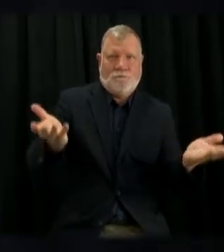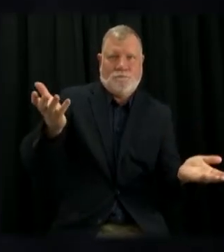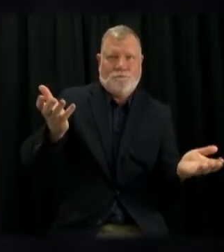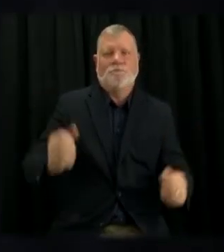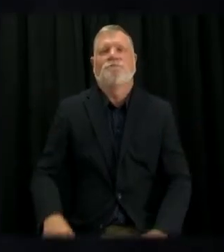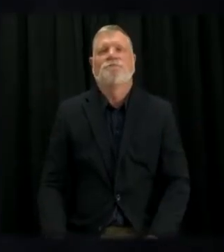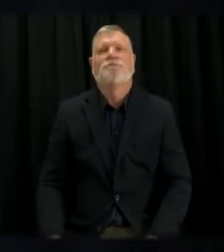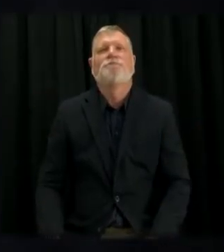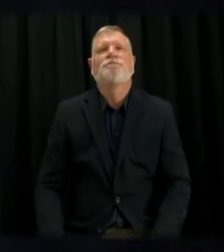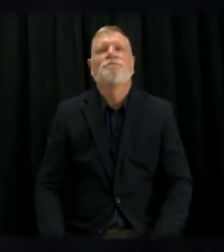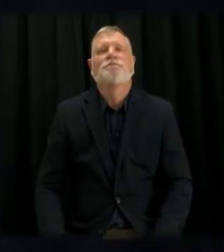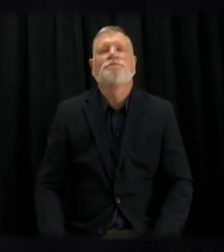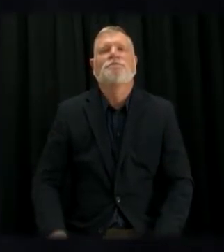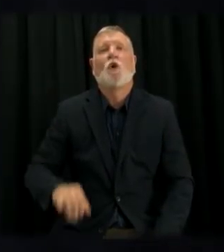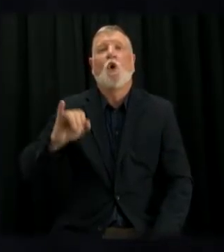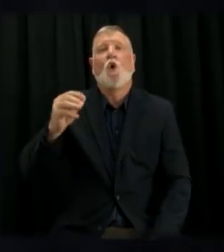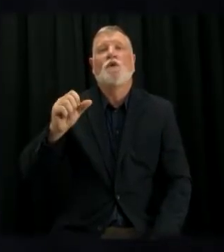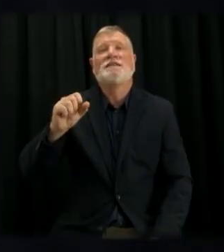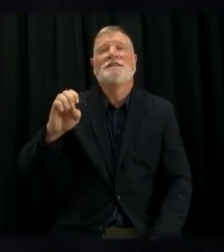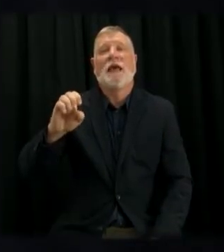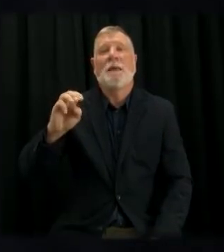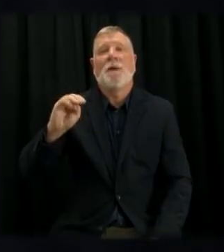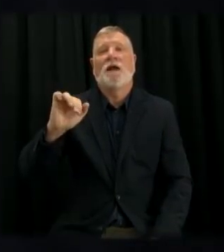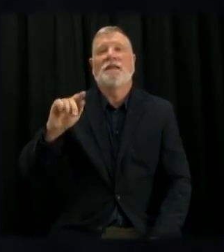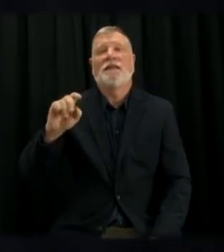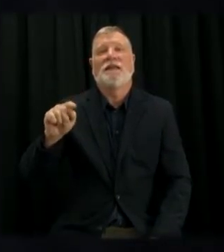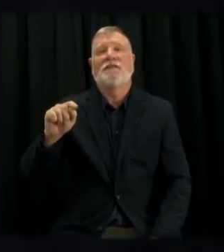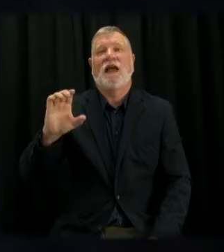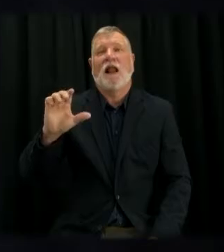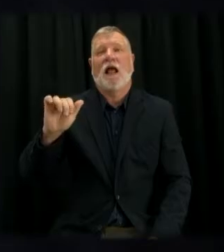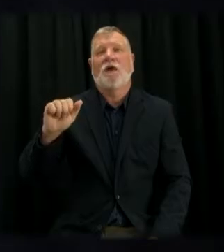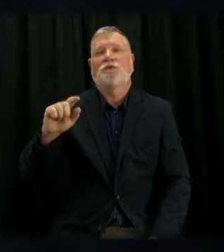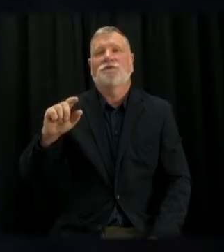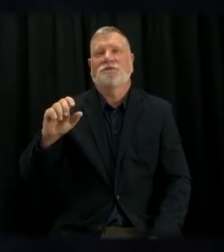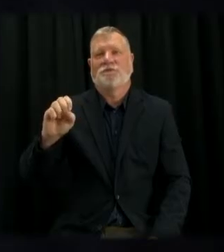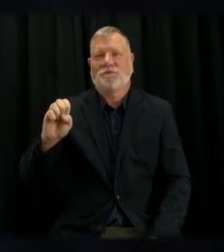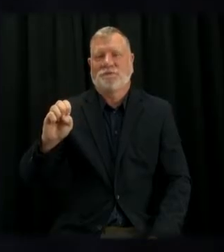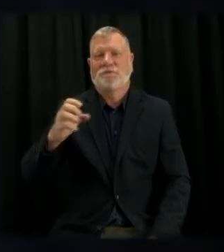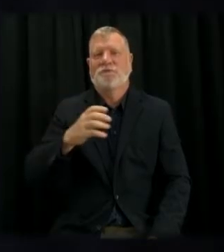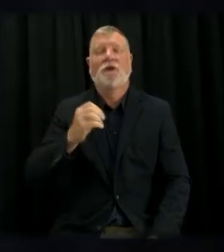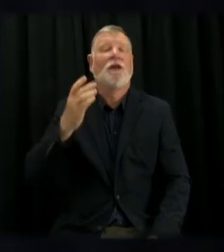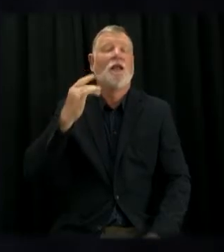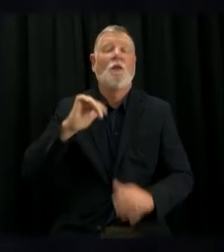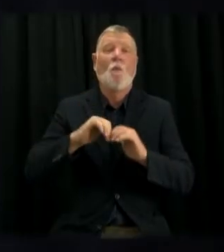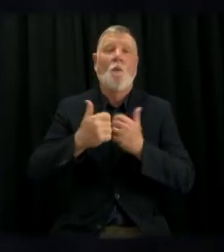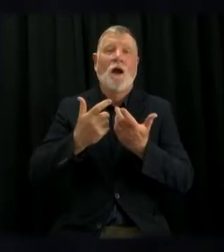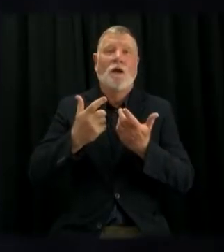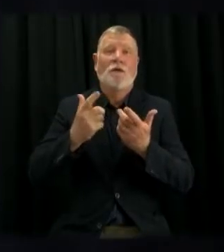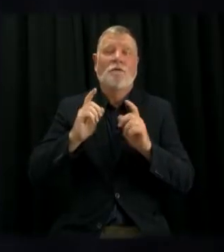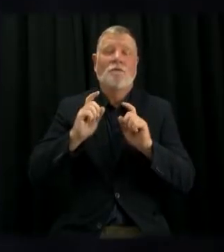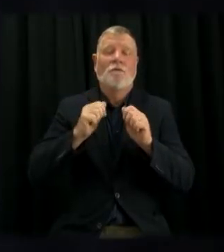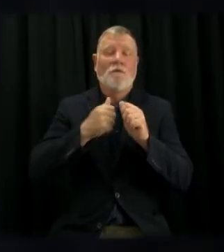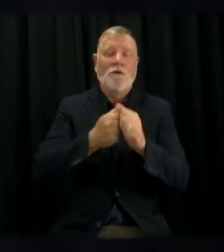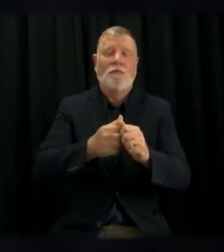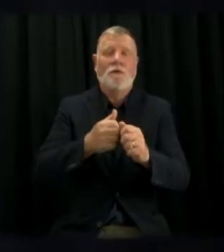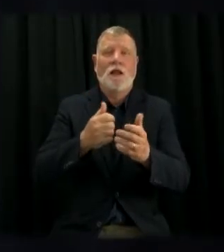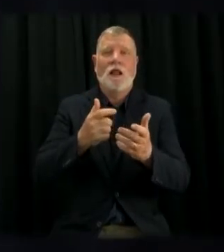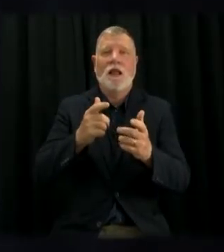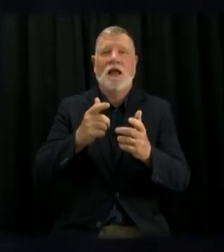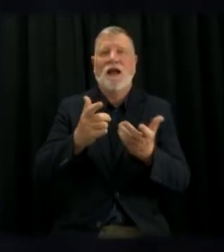La próxima pregunta es de José Martínez Clas. La pregunta es, ¿puede proveer más detalles de los compromisos que permiten